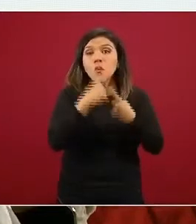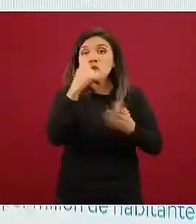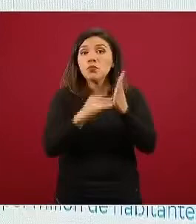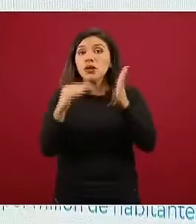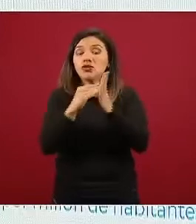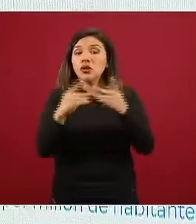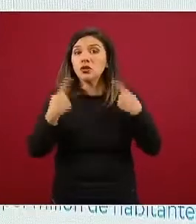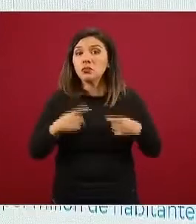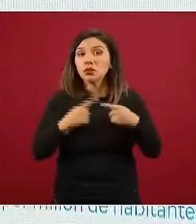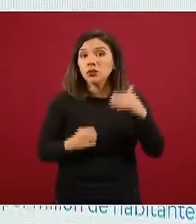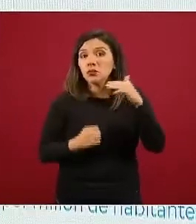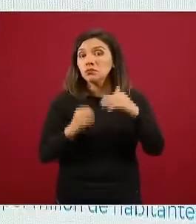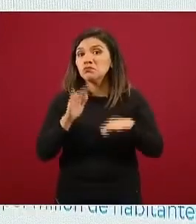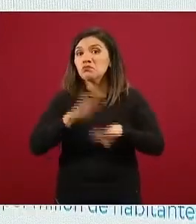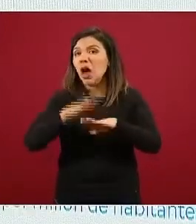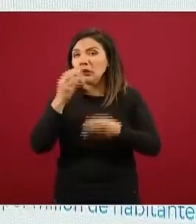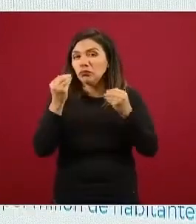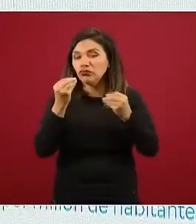habitantes?